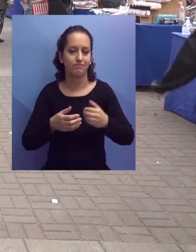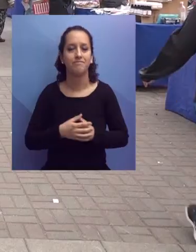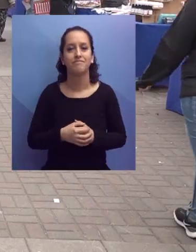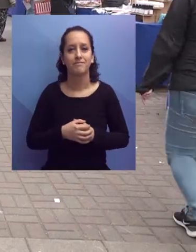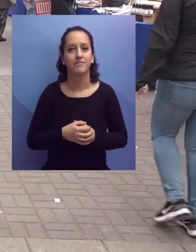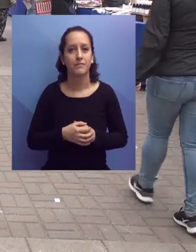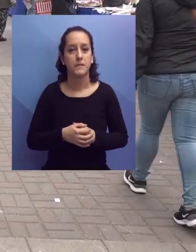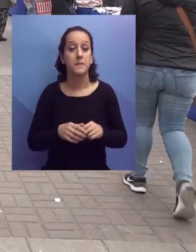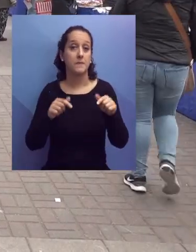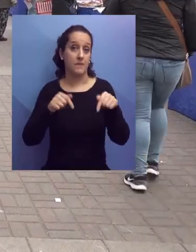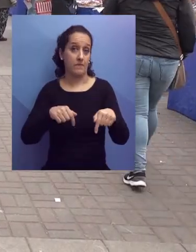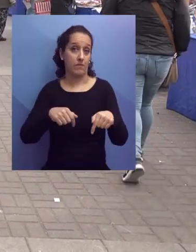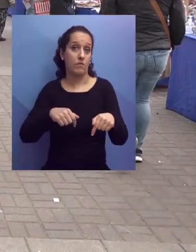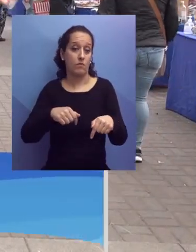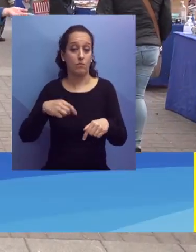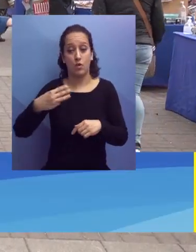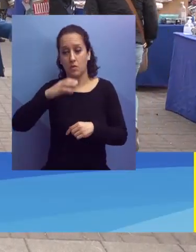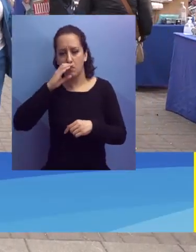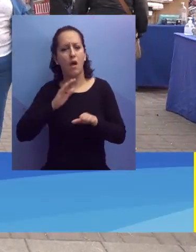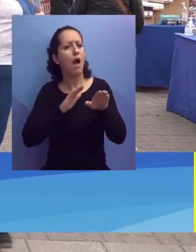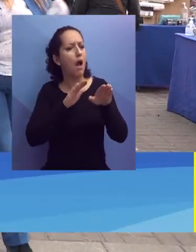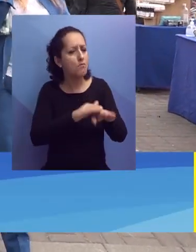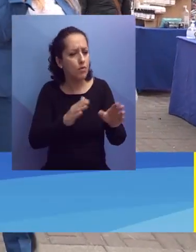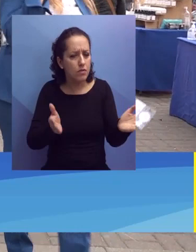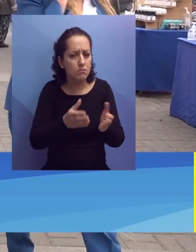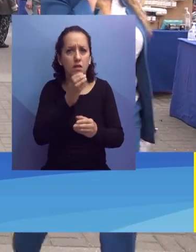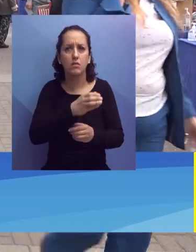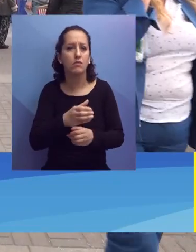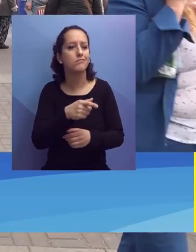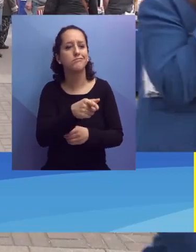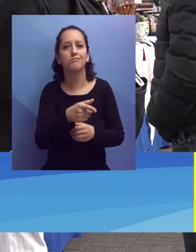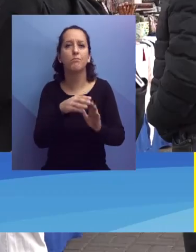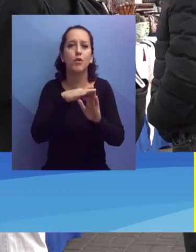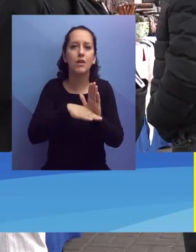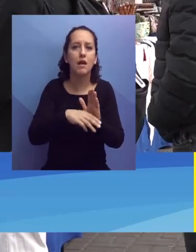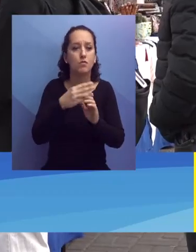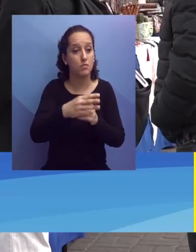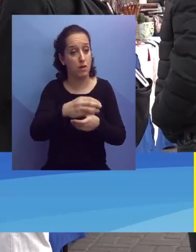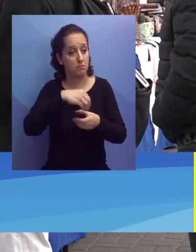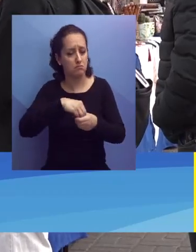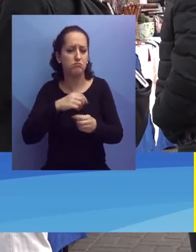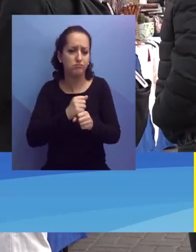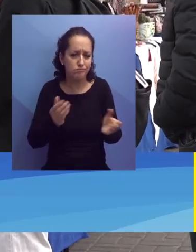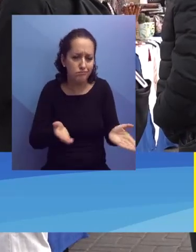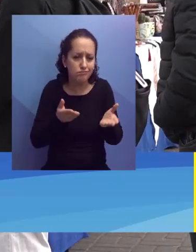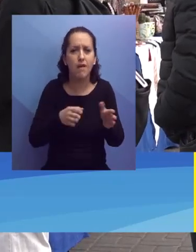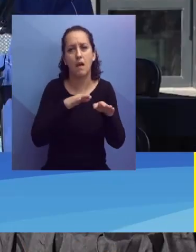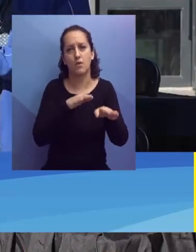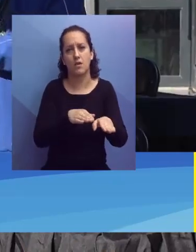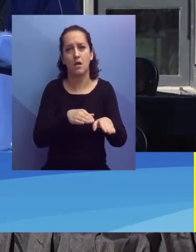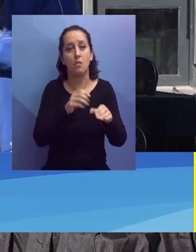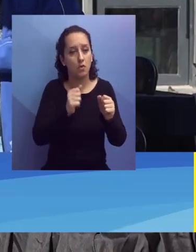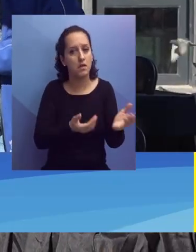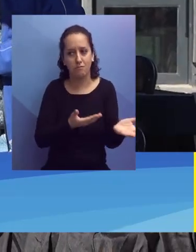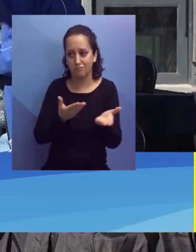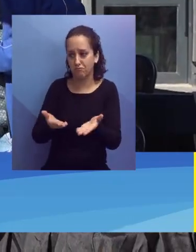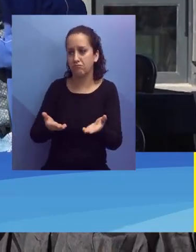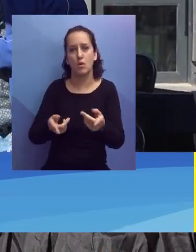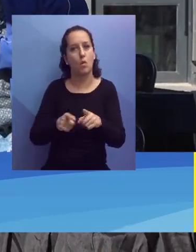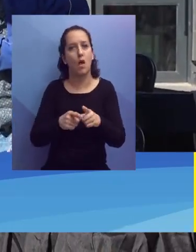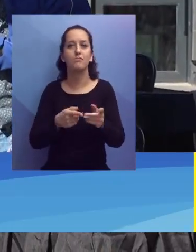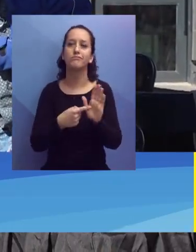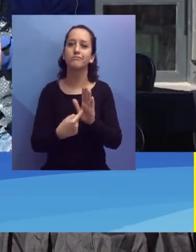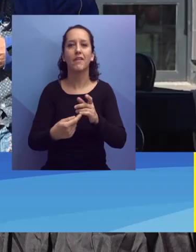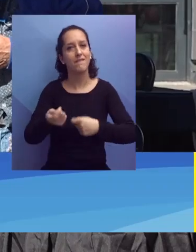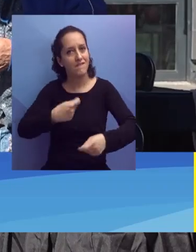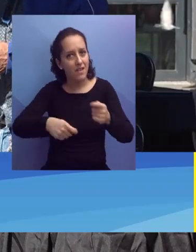Concepción. De esta forma, como municipio se apoya a emprendedores y emprendedoras que participan en diferentes programas municipales, con el objetivo de